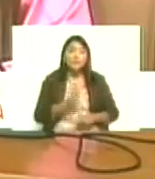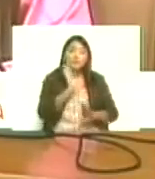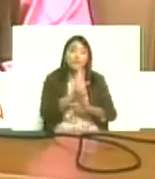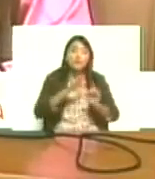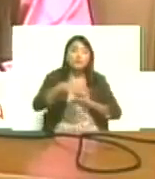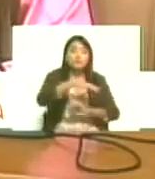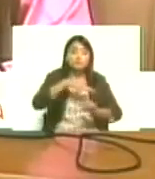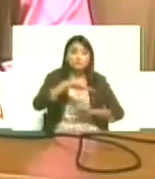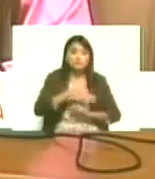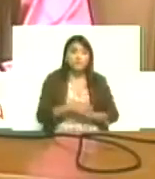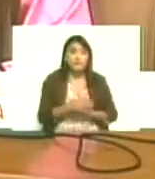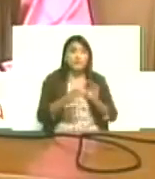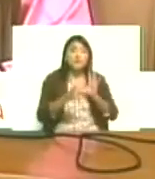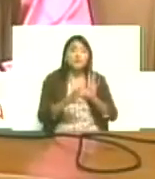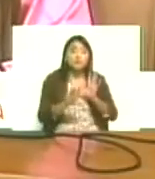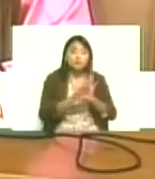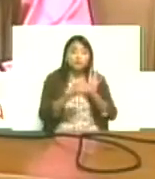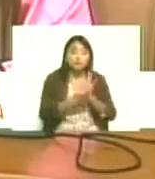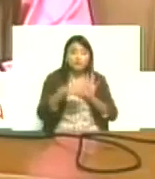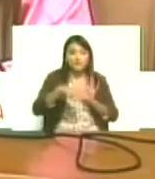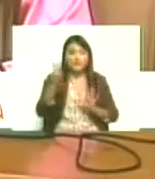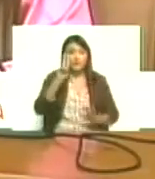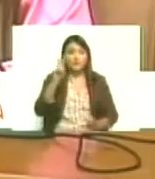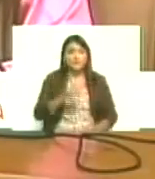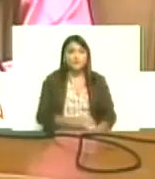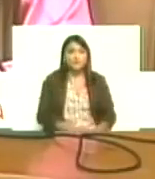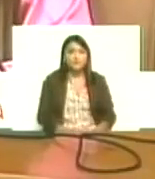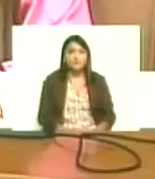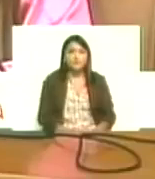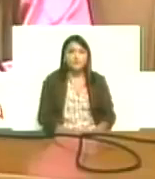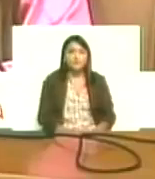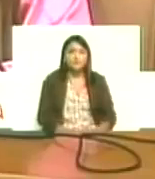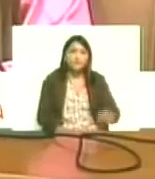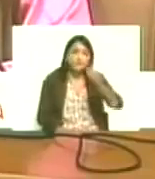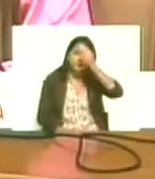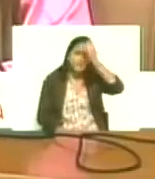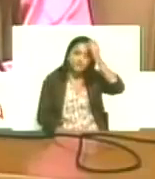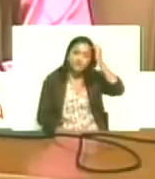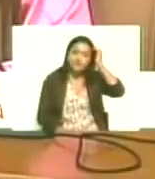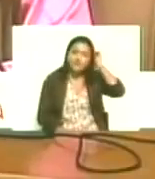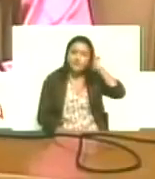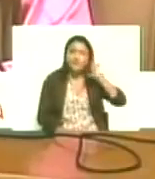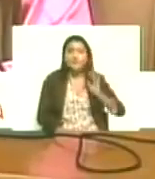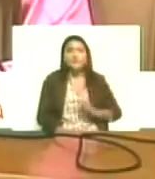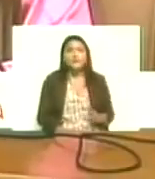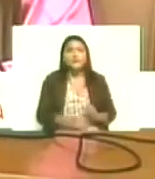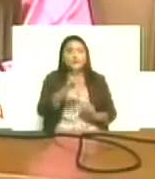de la Constitución de la República Bolivariana de Venezuela, los principios de la